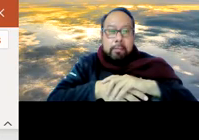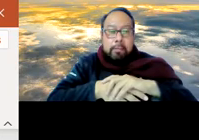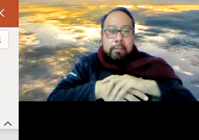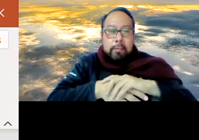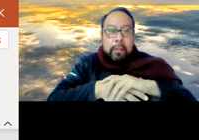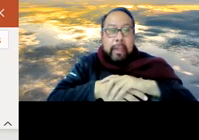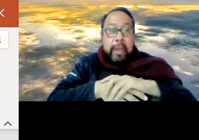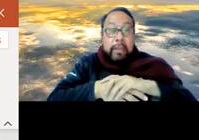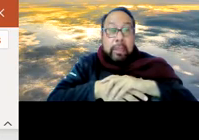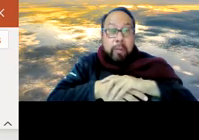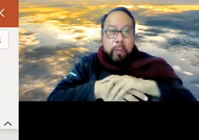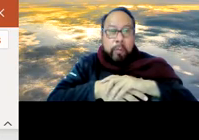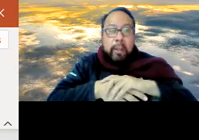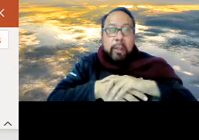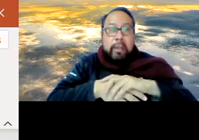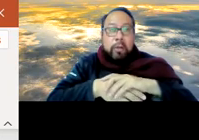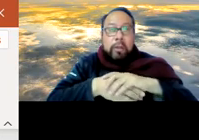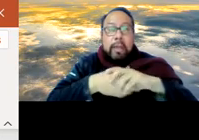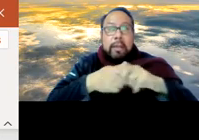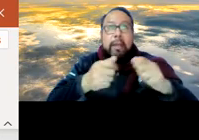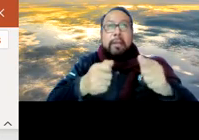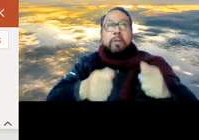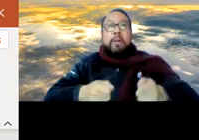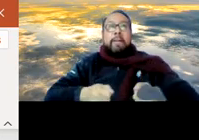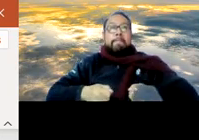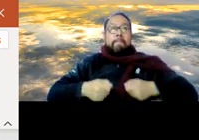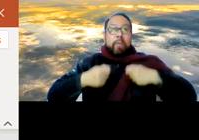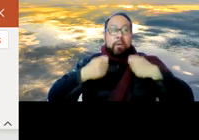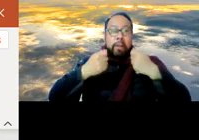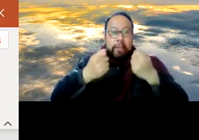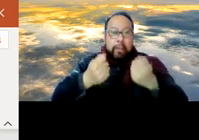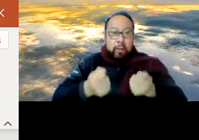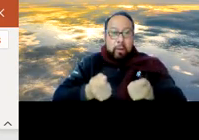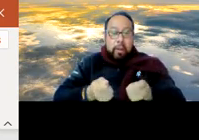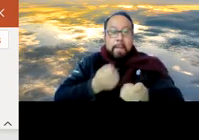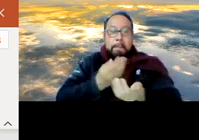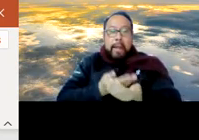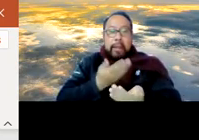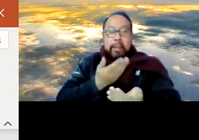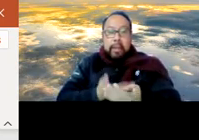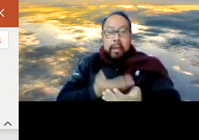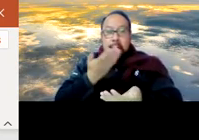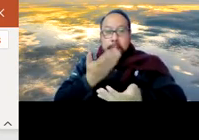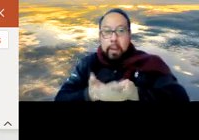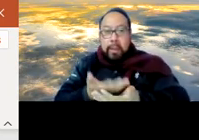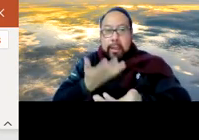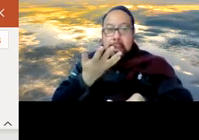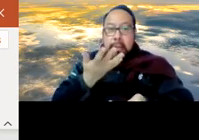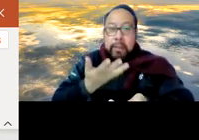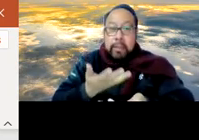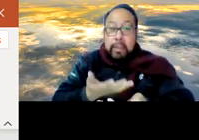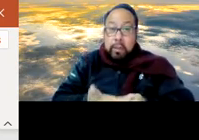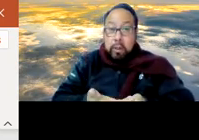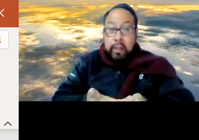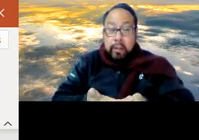original, creativo, y que ustedes si hacen una investigación van a tener las pruebas de